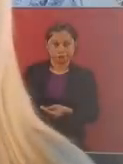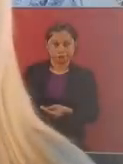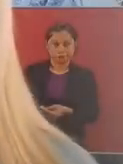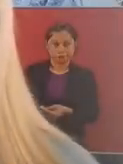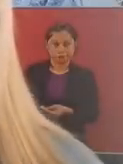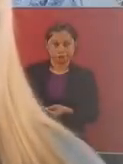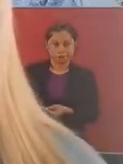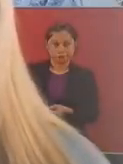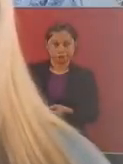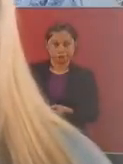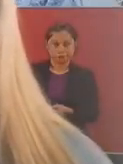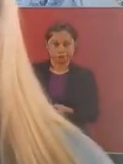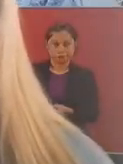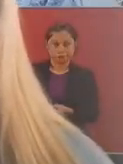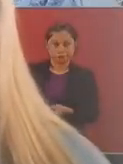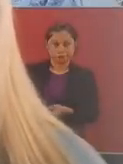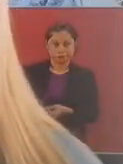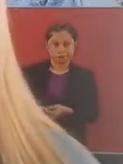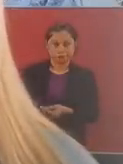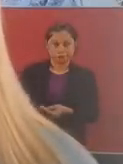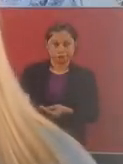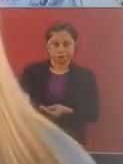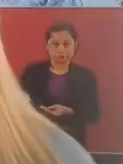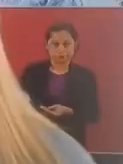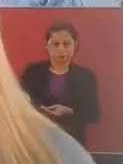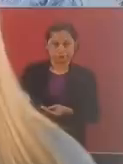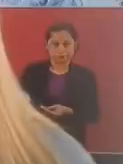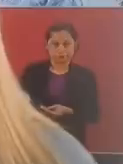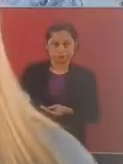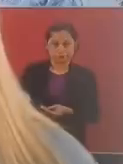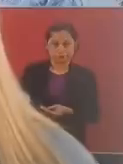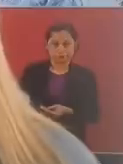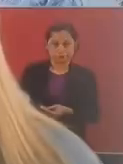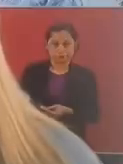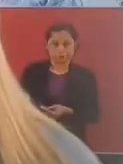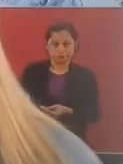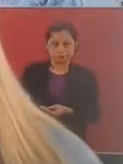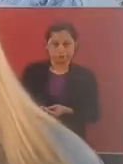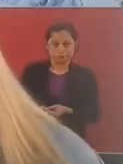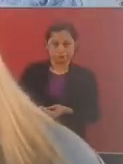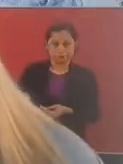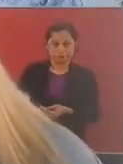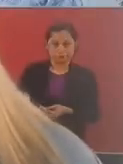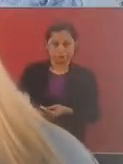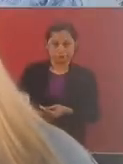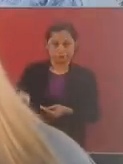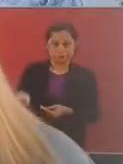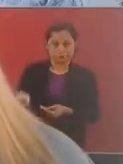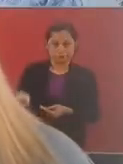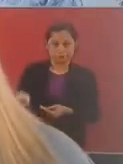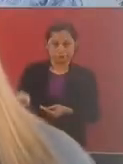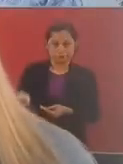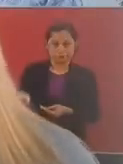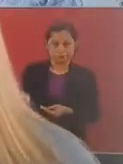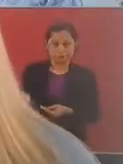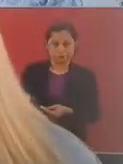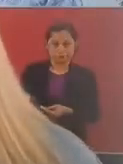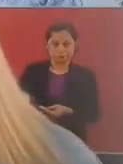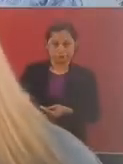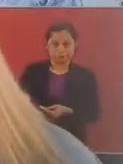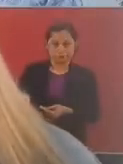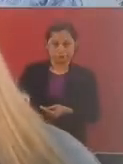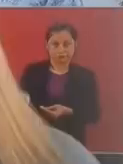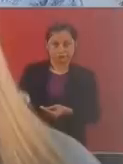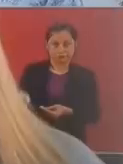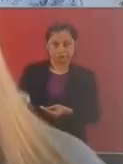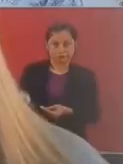más bien que tienen a sus familiares con discapacidad, pero no están en extrema pobreza. Yo sé que,